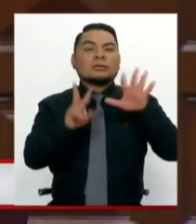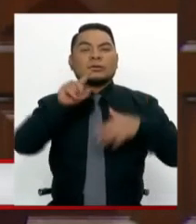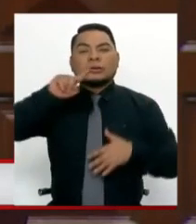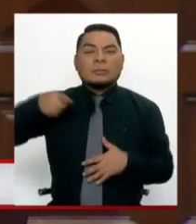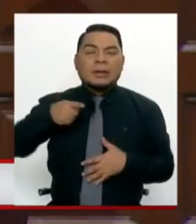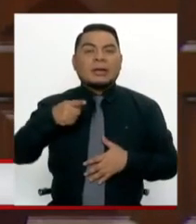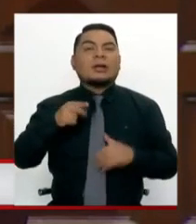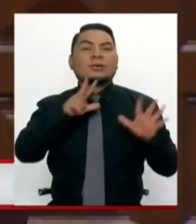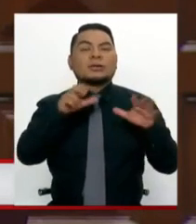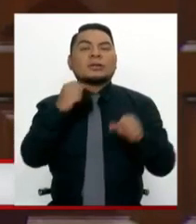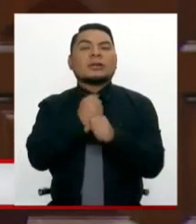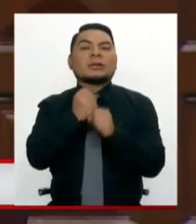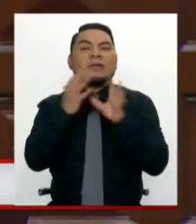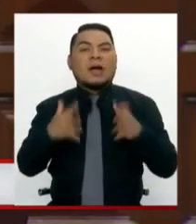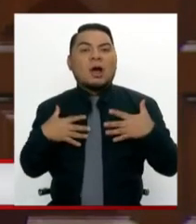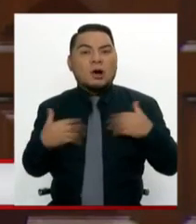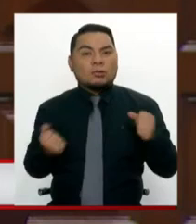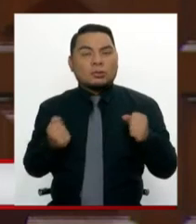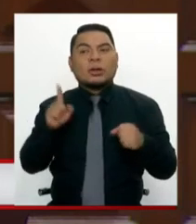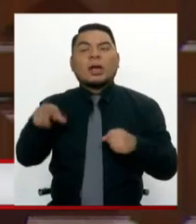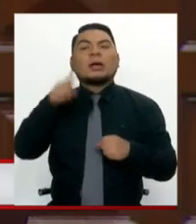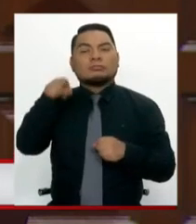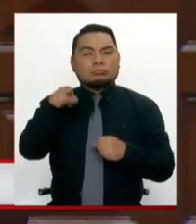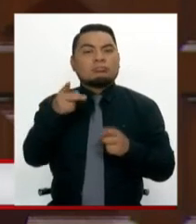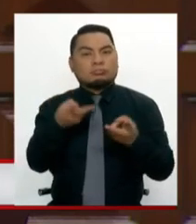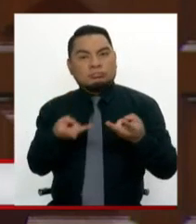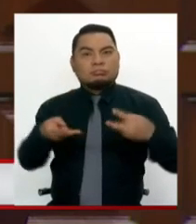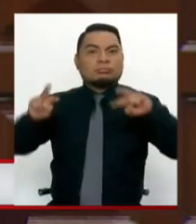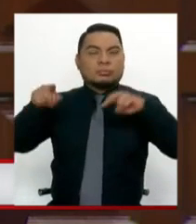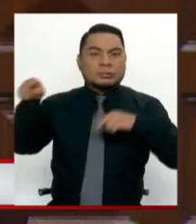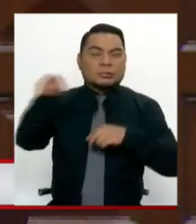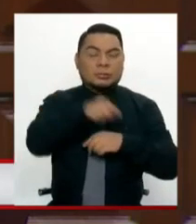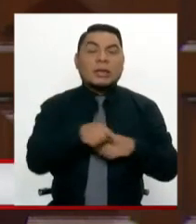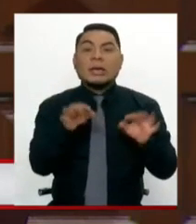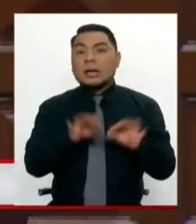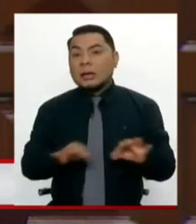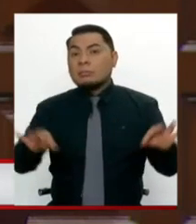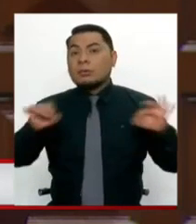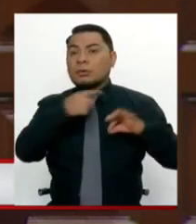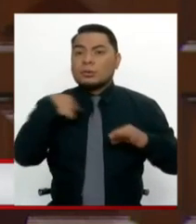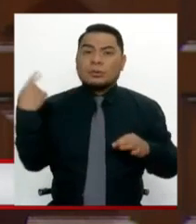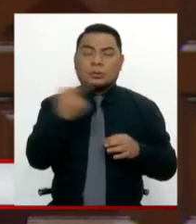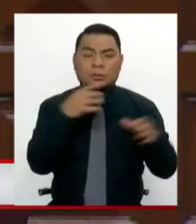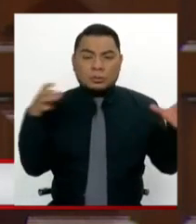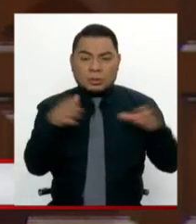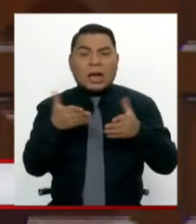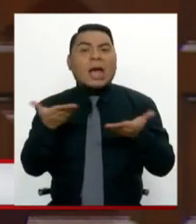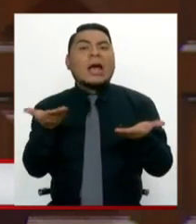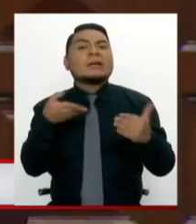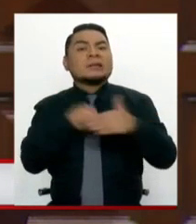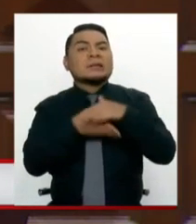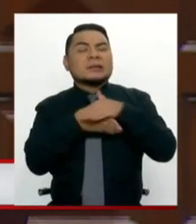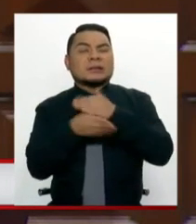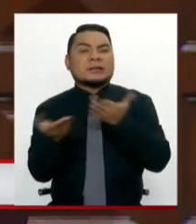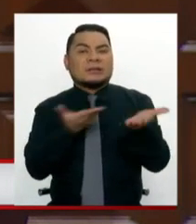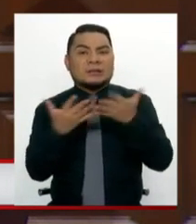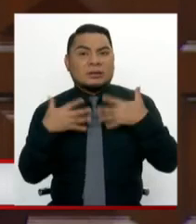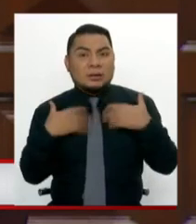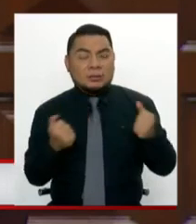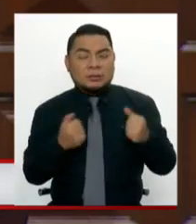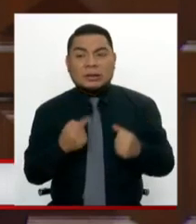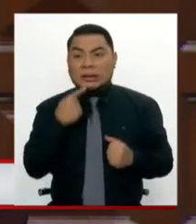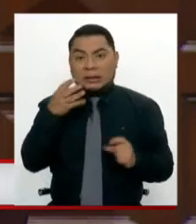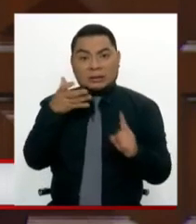12.800 trabajadores de salud. La importancia de la universalización del acceso a los servicios de salud ha logrado